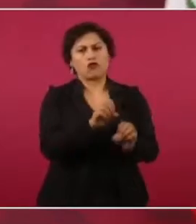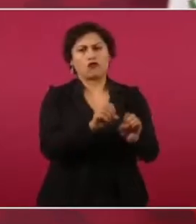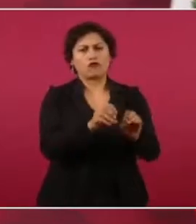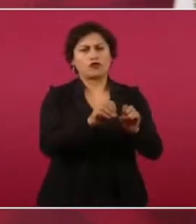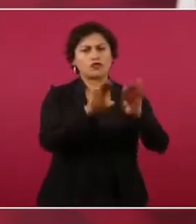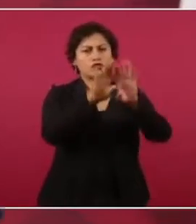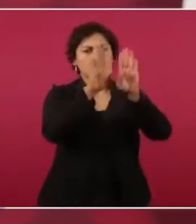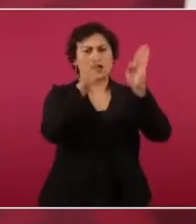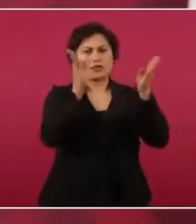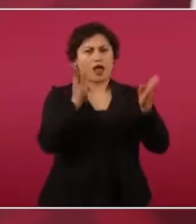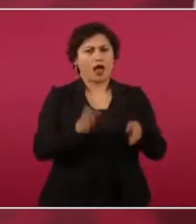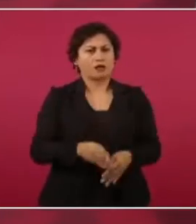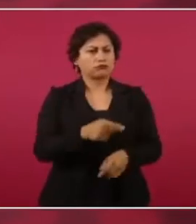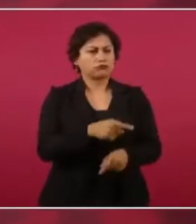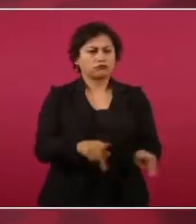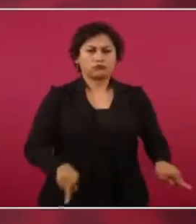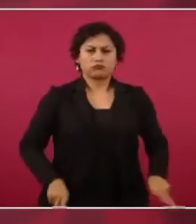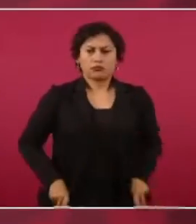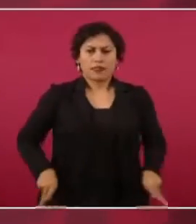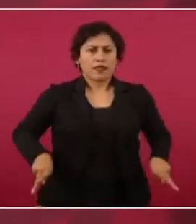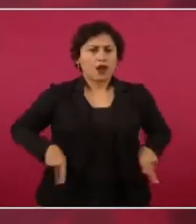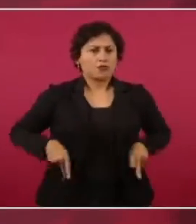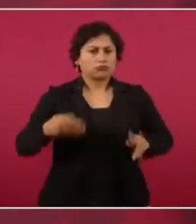pantalón de mezclilla,